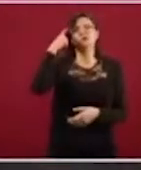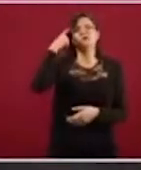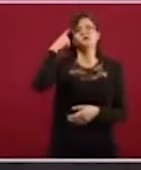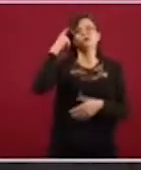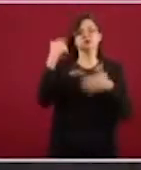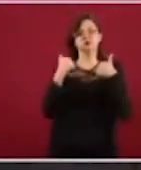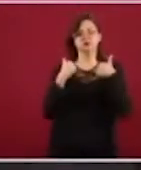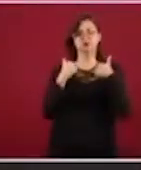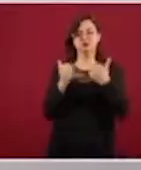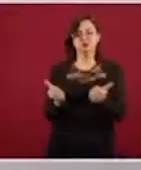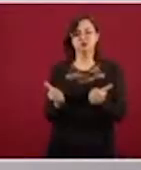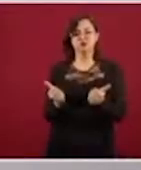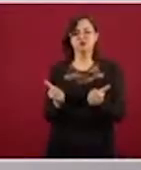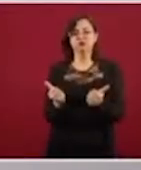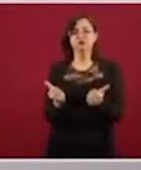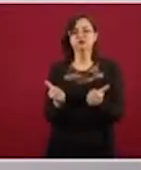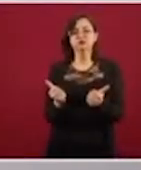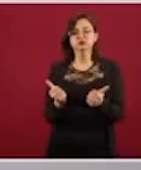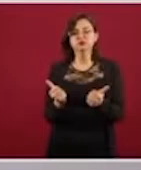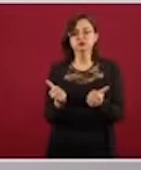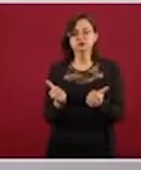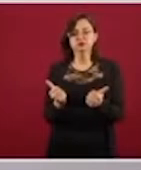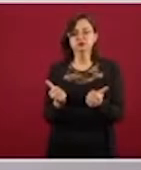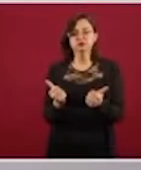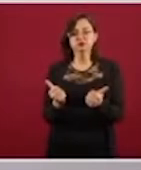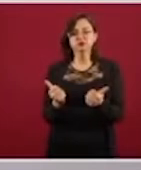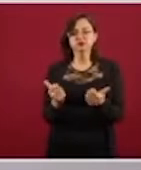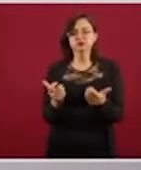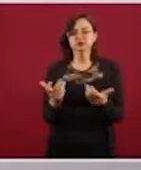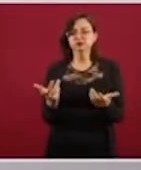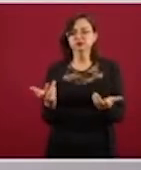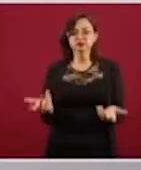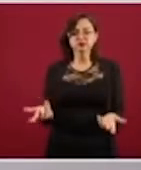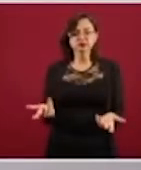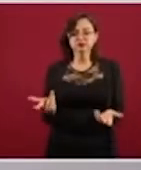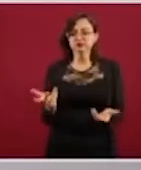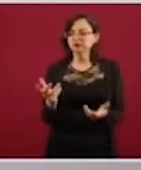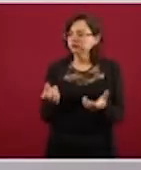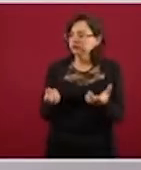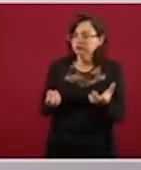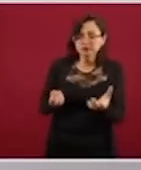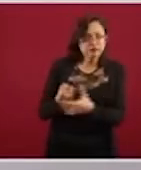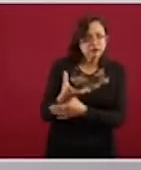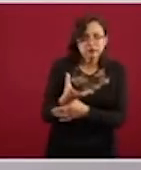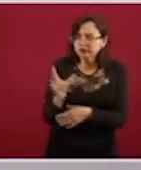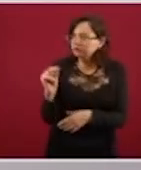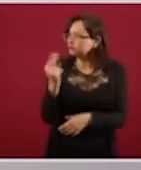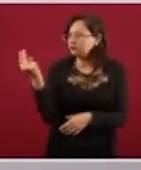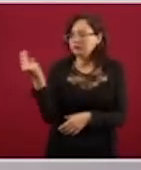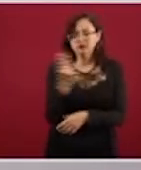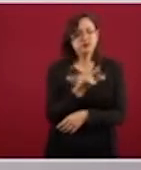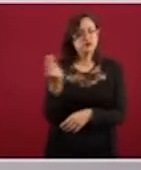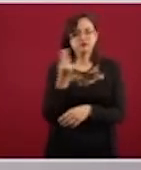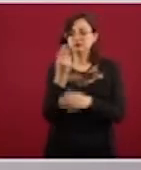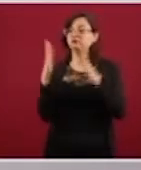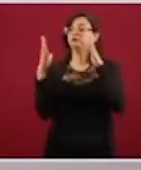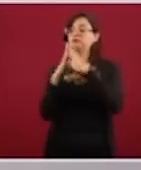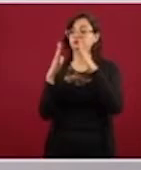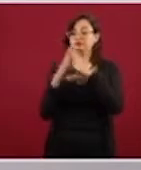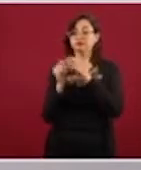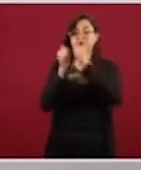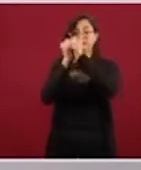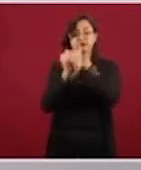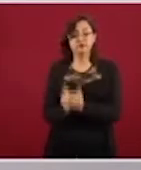de que si no es necesario salir a la calle, hay que estar en la casa,